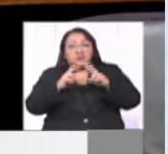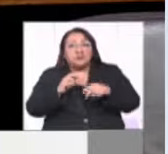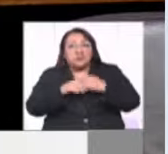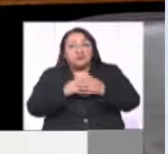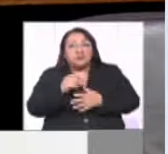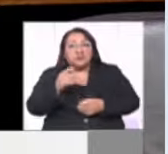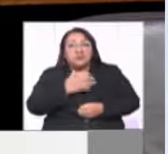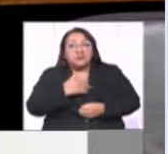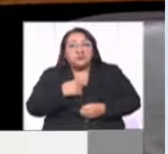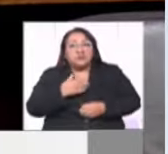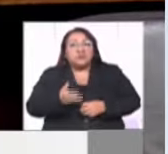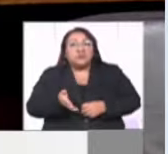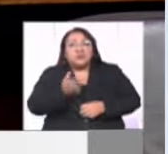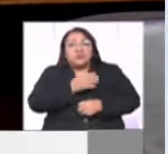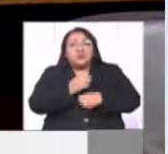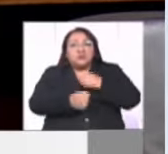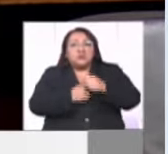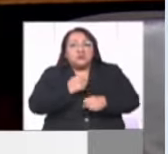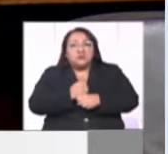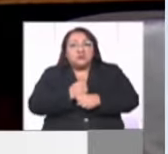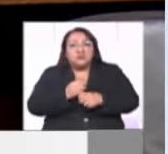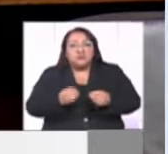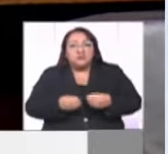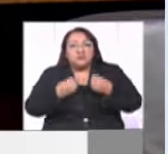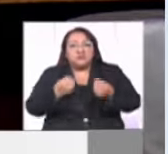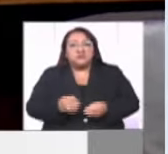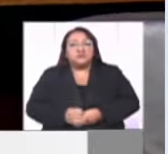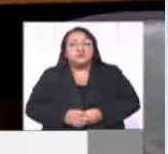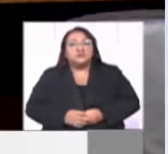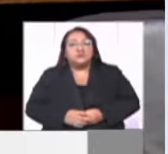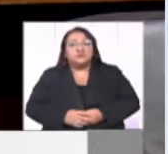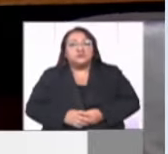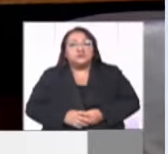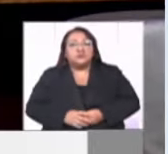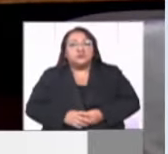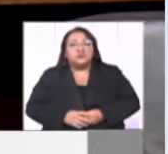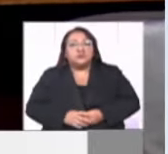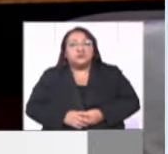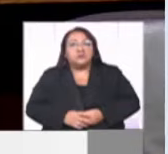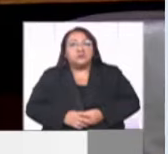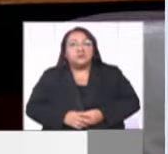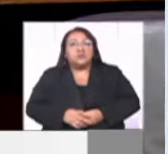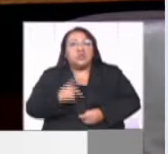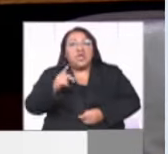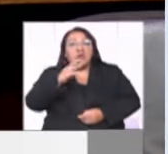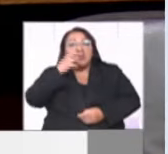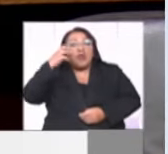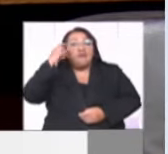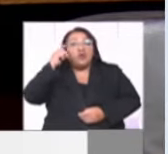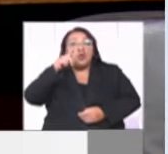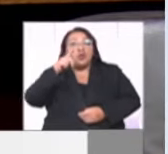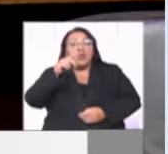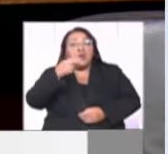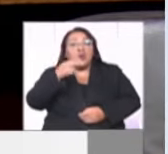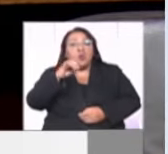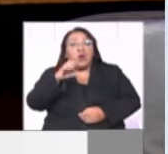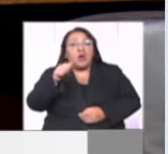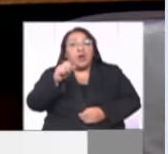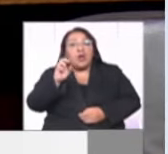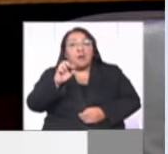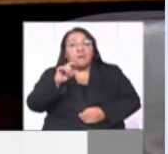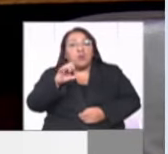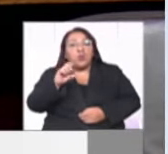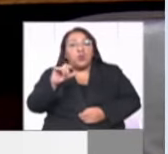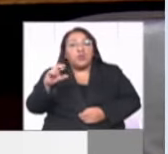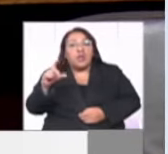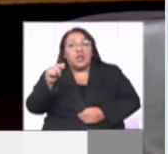presidente, fue hace muchísimo tiempo concesionado y se encuentra aquí en el distrito de Miraflores y se llama la Huaca Puguiana. Y es uno de los mejores